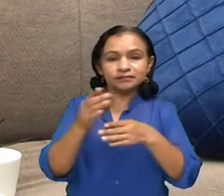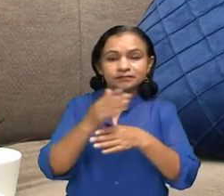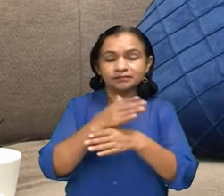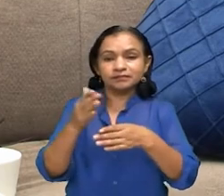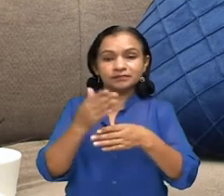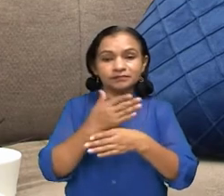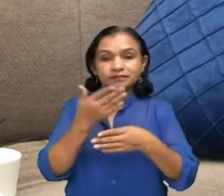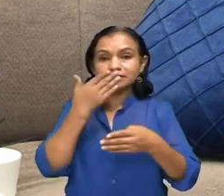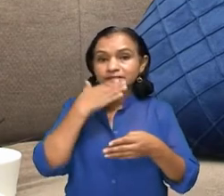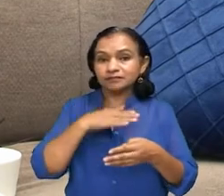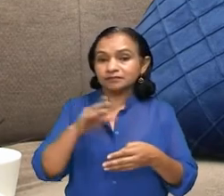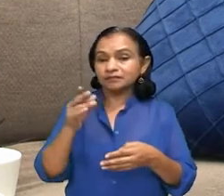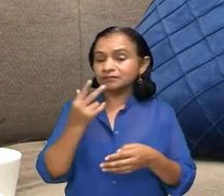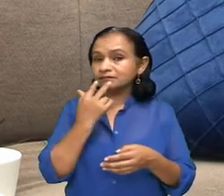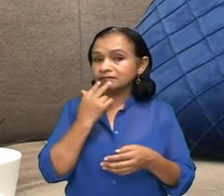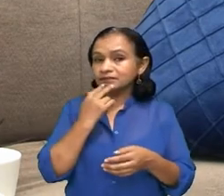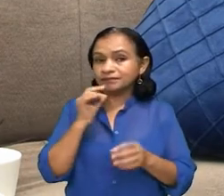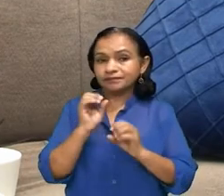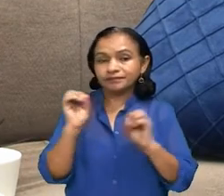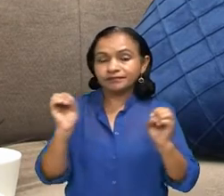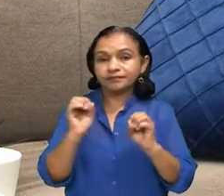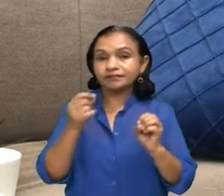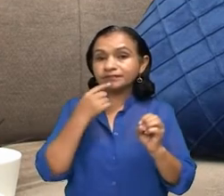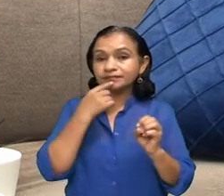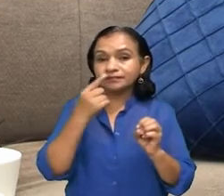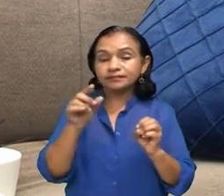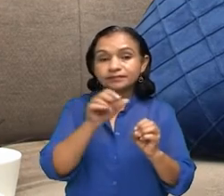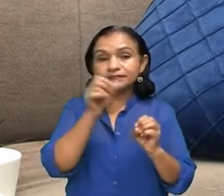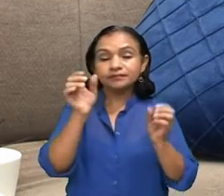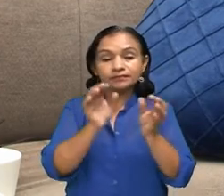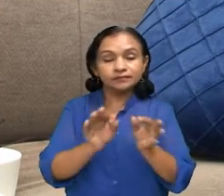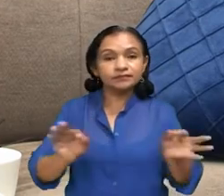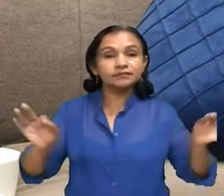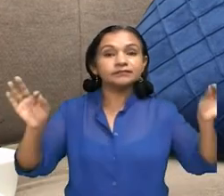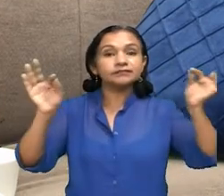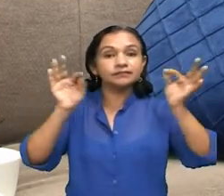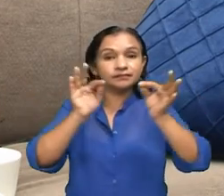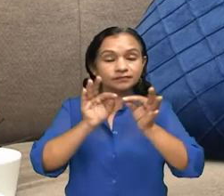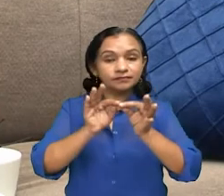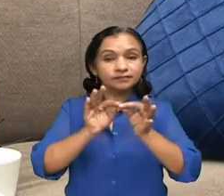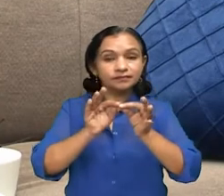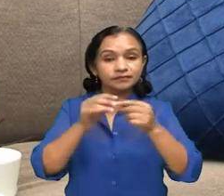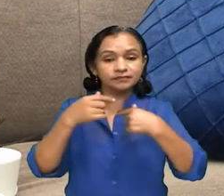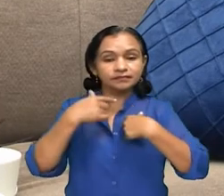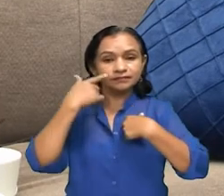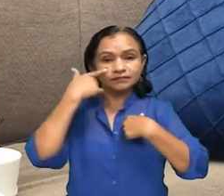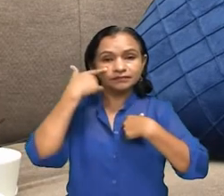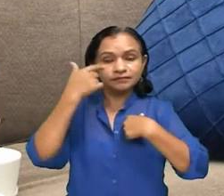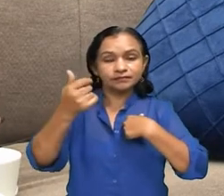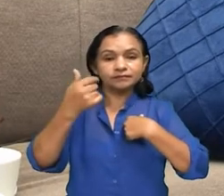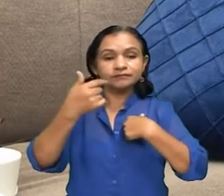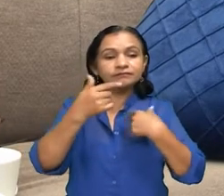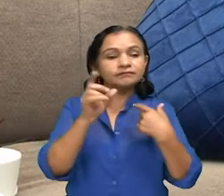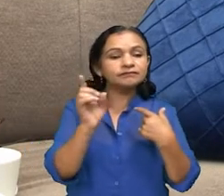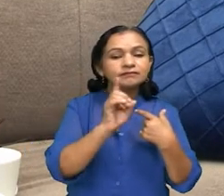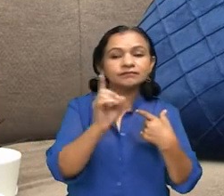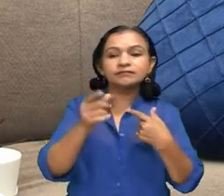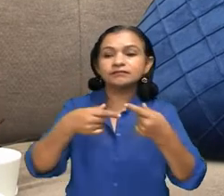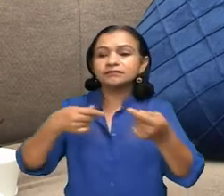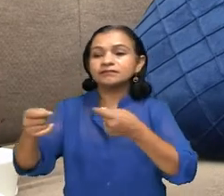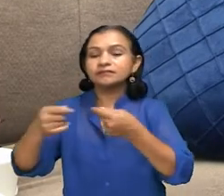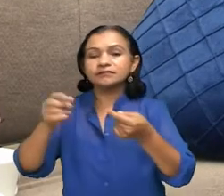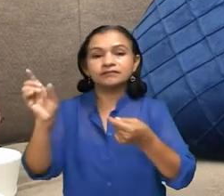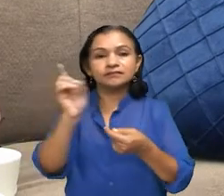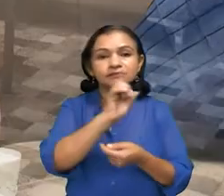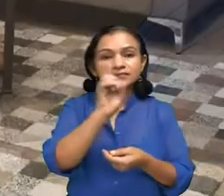químicos. Y lo otro, decirte que lo importante es de que yo conozca mi segmento, a dónde yo quiero llegar.